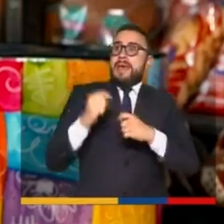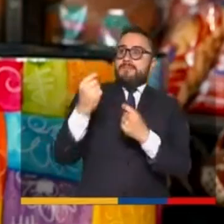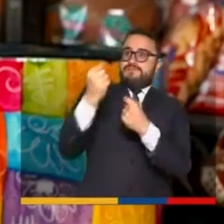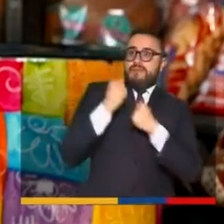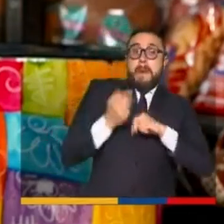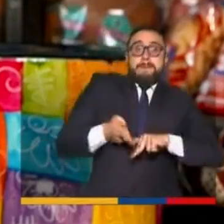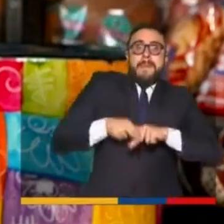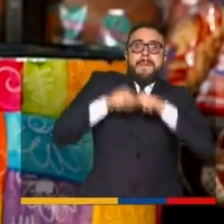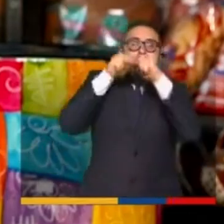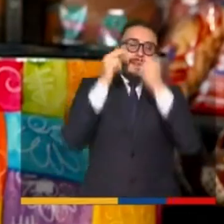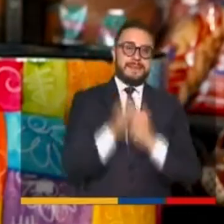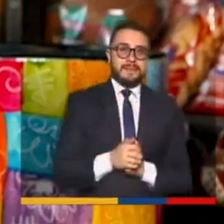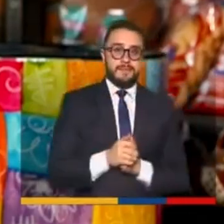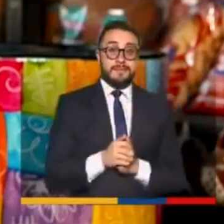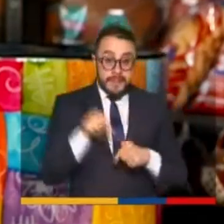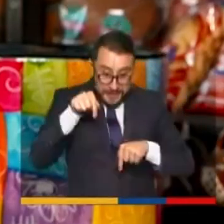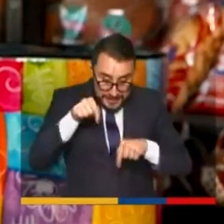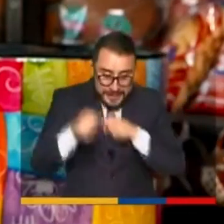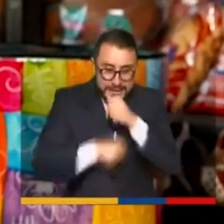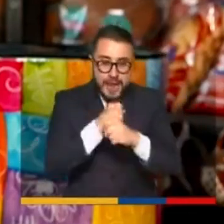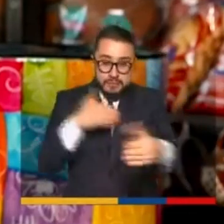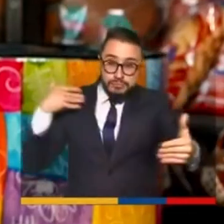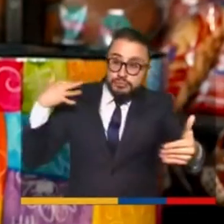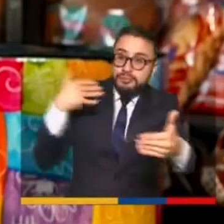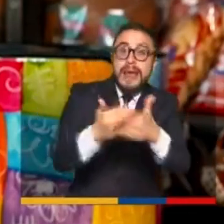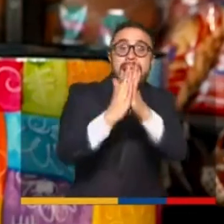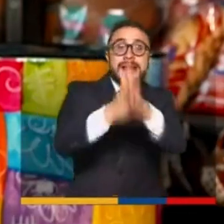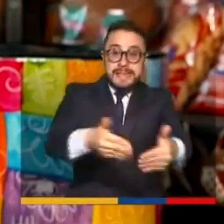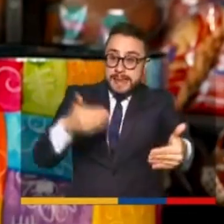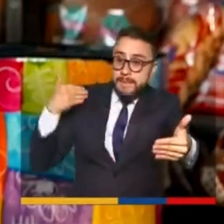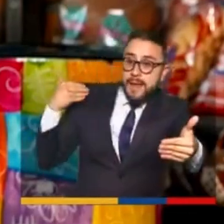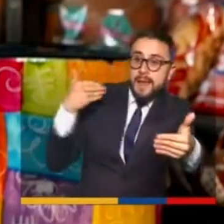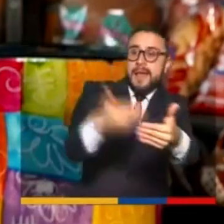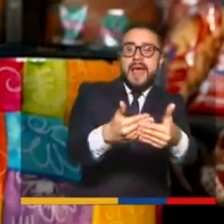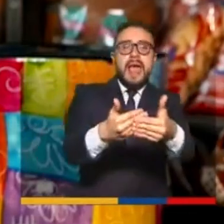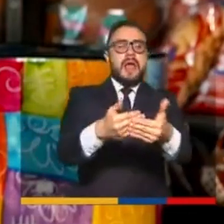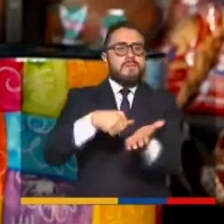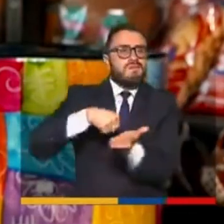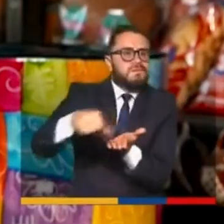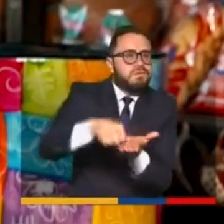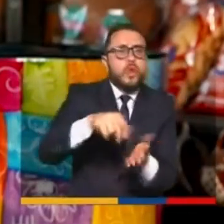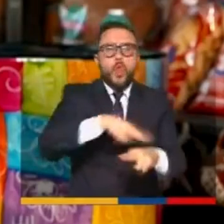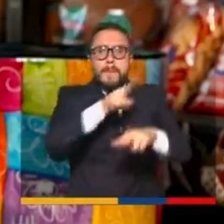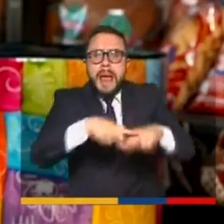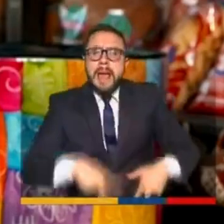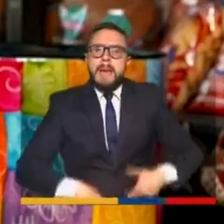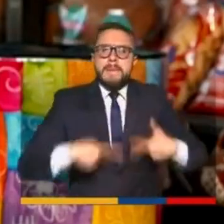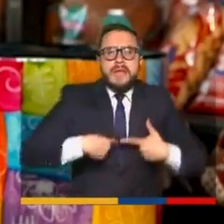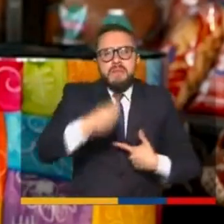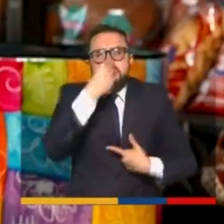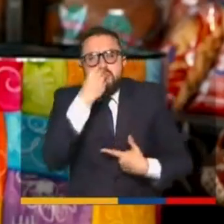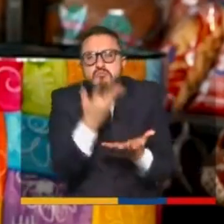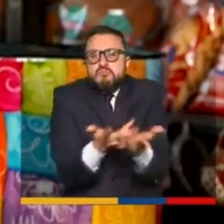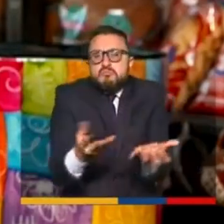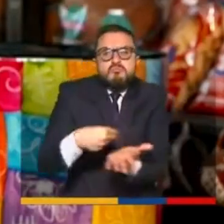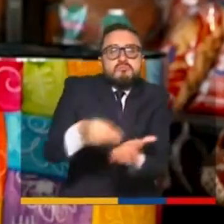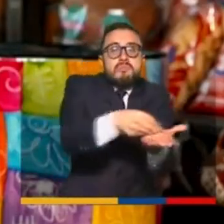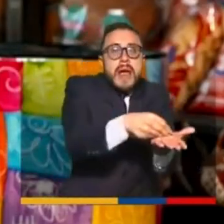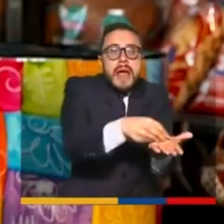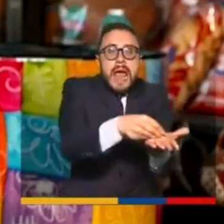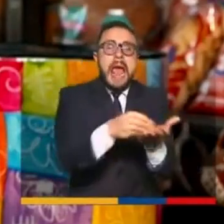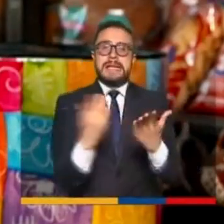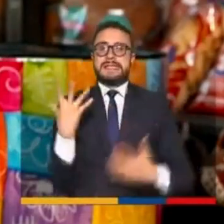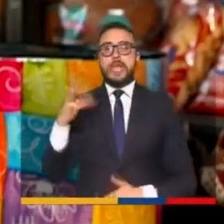lo esperado, el costo de la vida se ubicará en un crecimiento del 5%. Ahora, lo